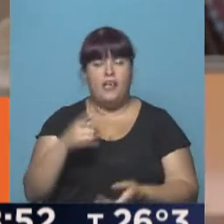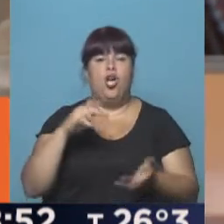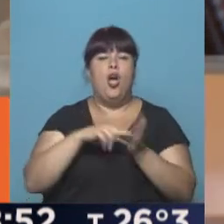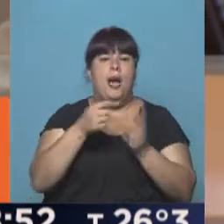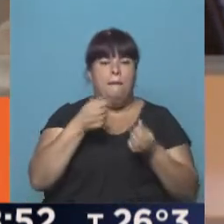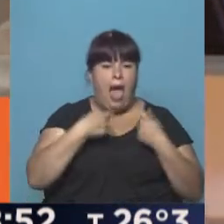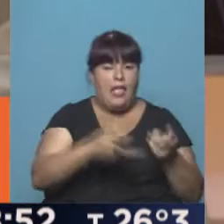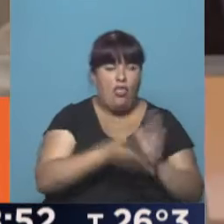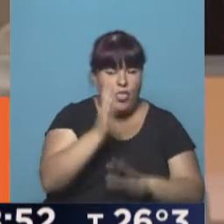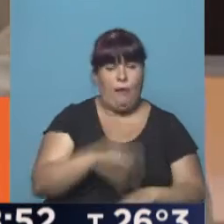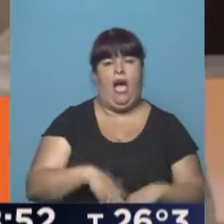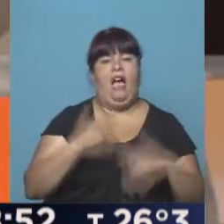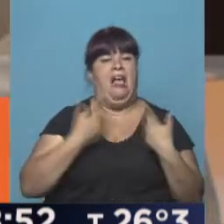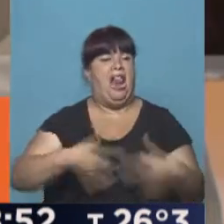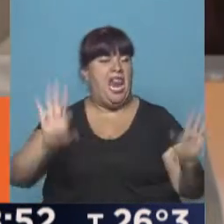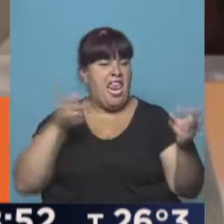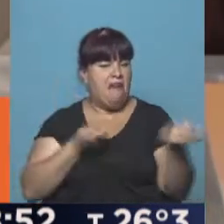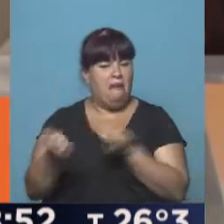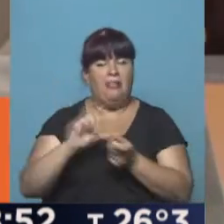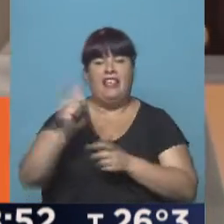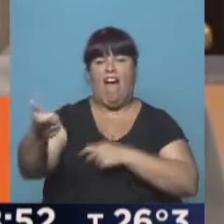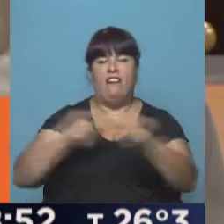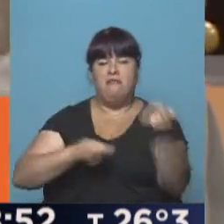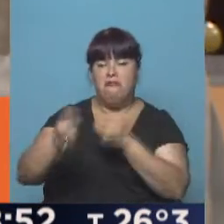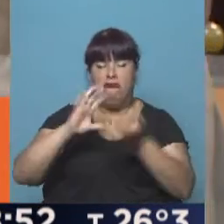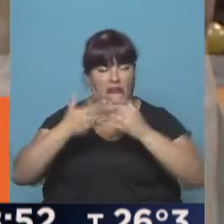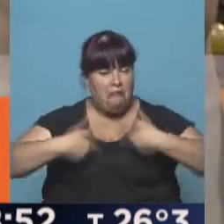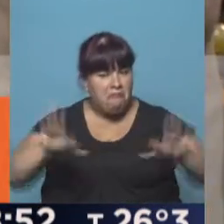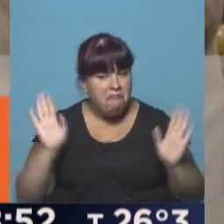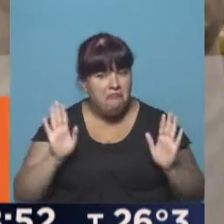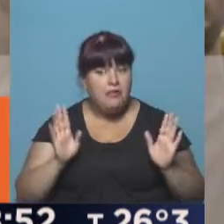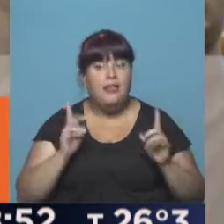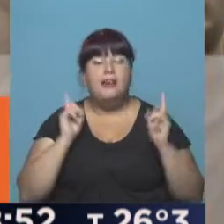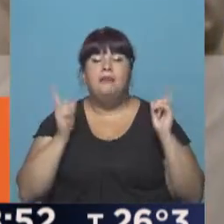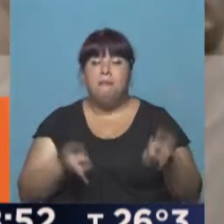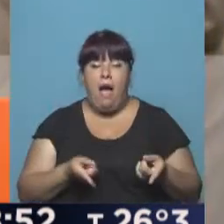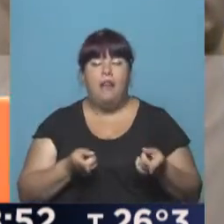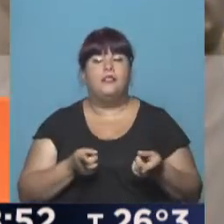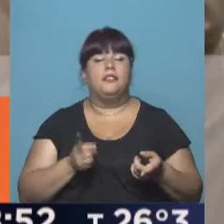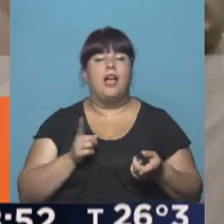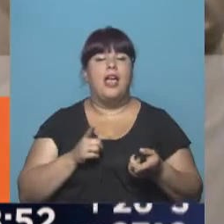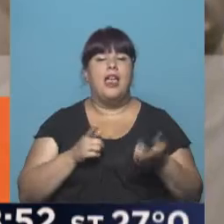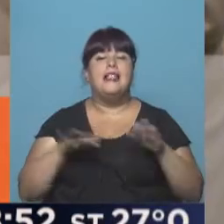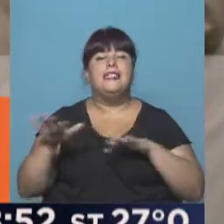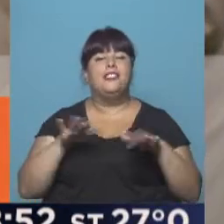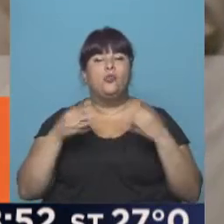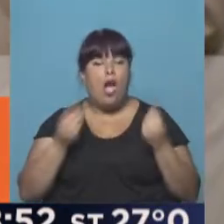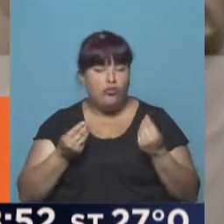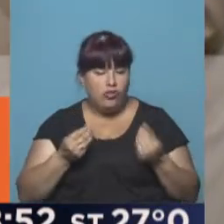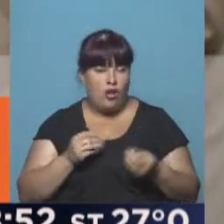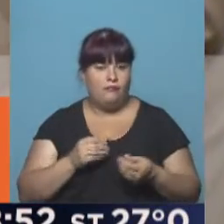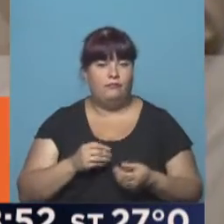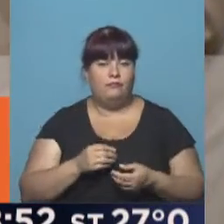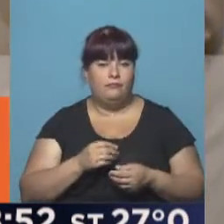esos recursos, la liberalidad con que se transferían y los mecanismos, con la circunstancia de que